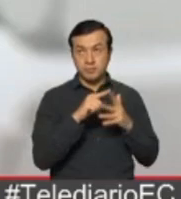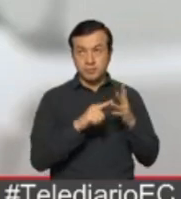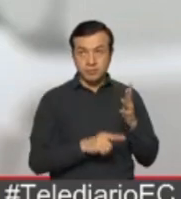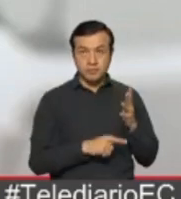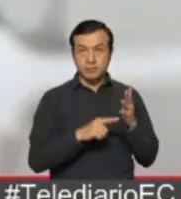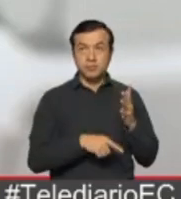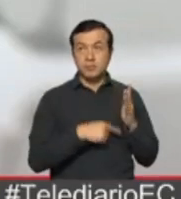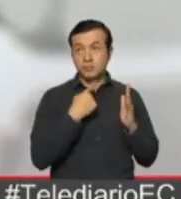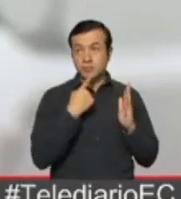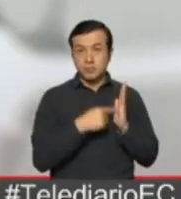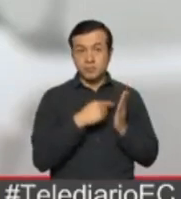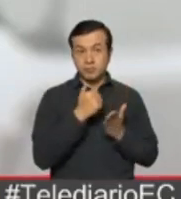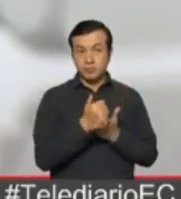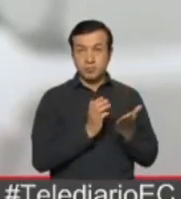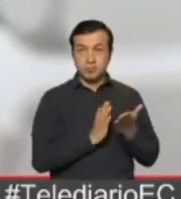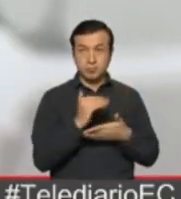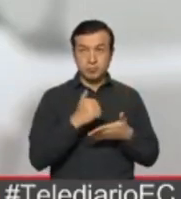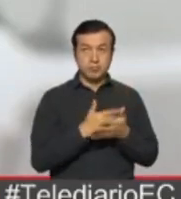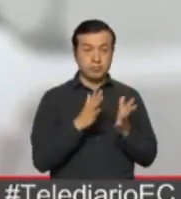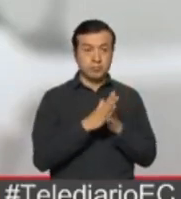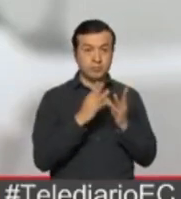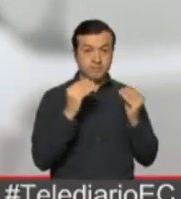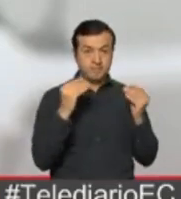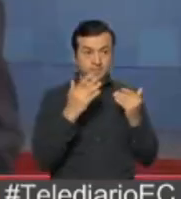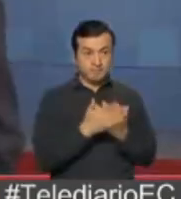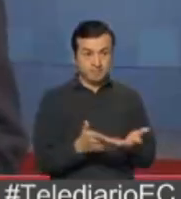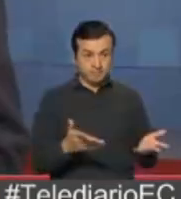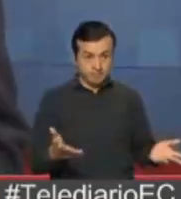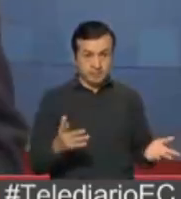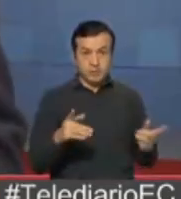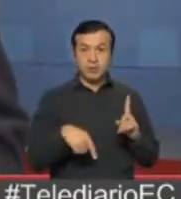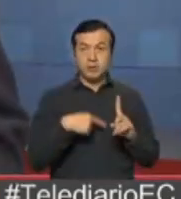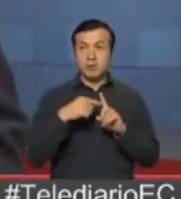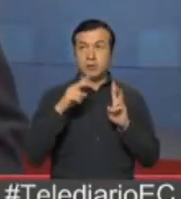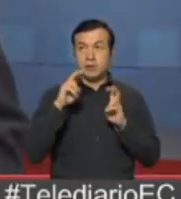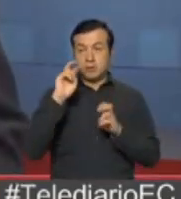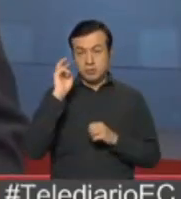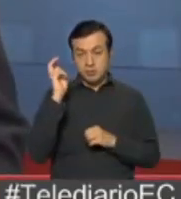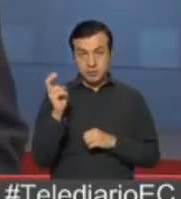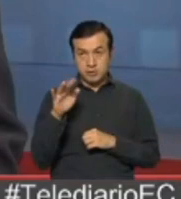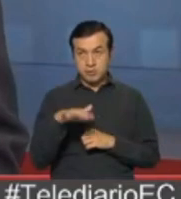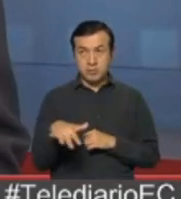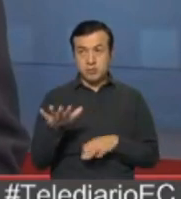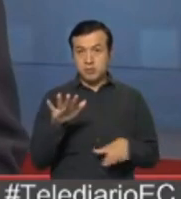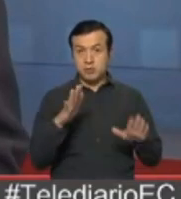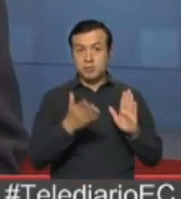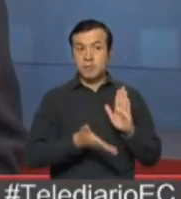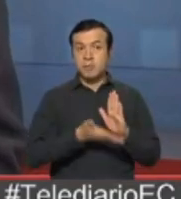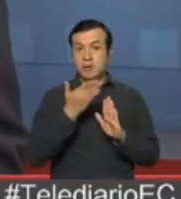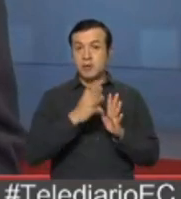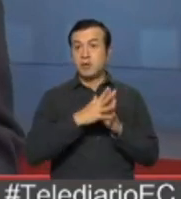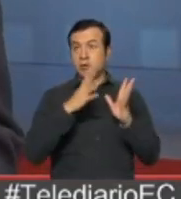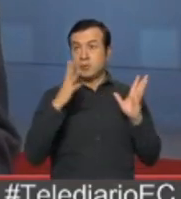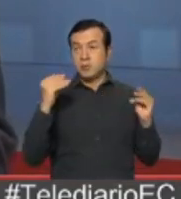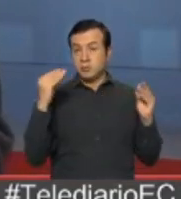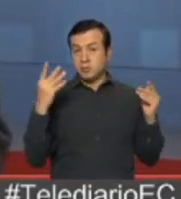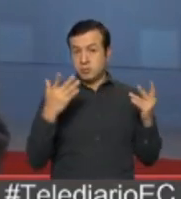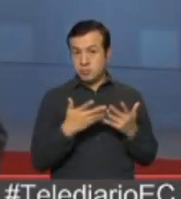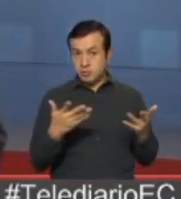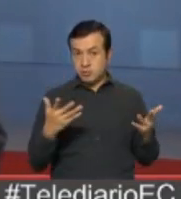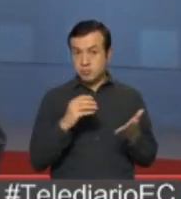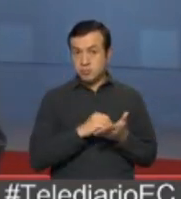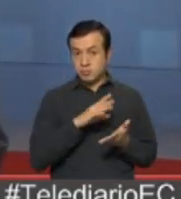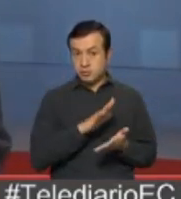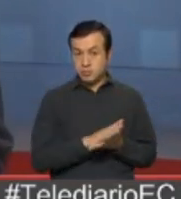inducida por las facilidades y accesibilidad que tiene el sistema ahora los temas de turismo sin lugar a dudas se incrementan con este digamos con la implementación